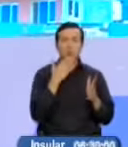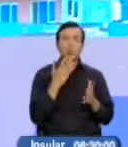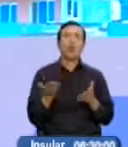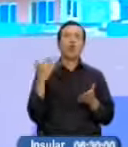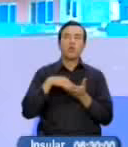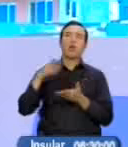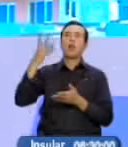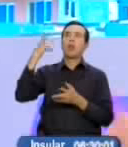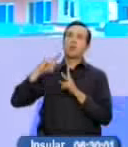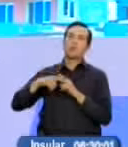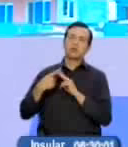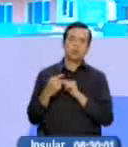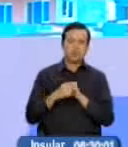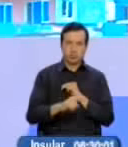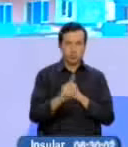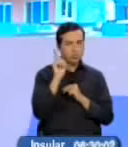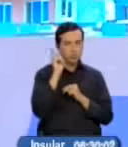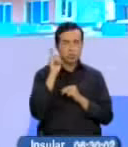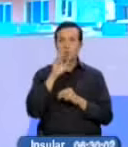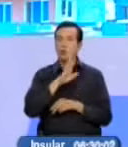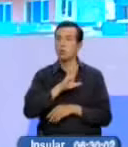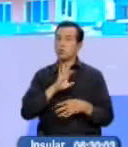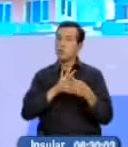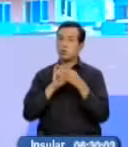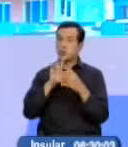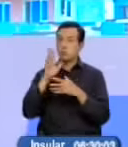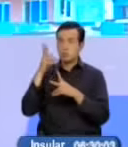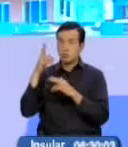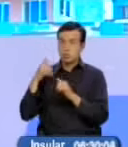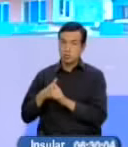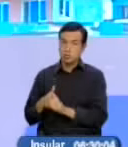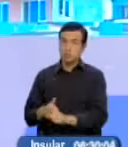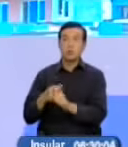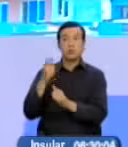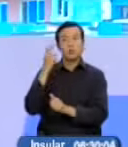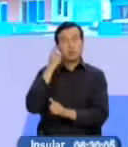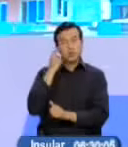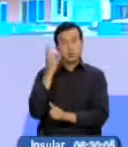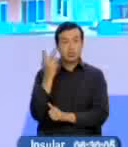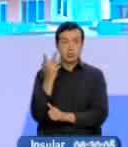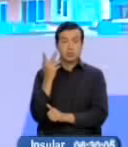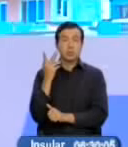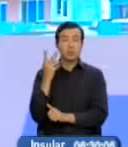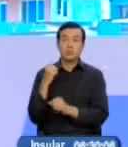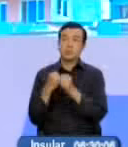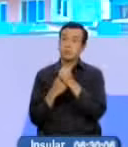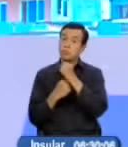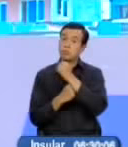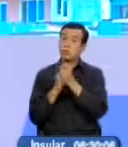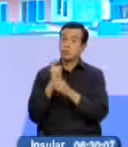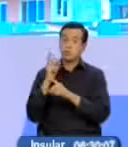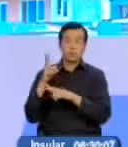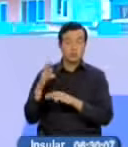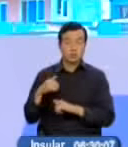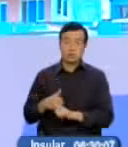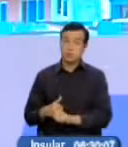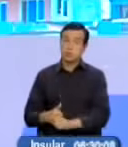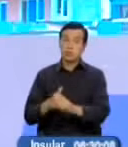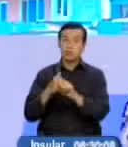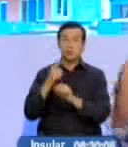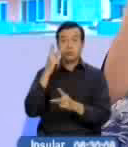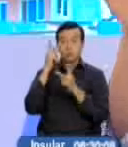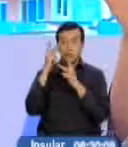a empezar. Y en el caso del oficialismo, la continuidad incluso va a tener que tener un asentamiento fuerte de continuidad que genera